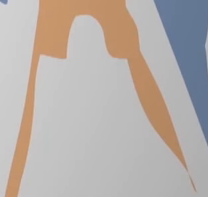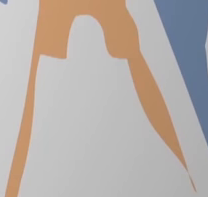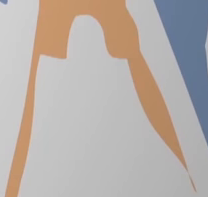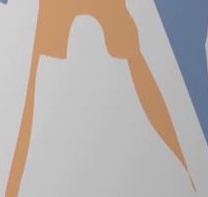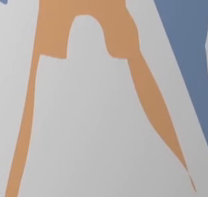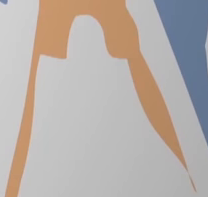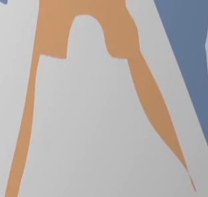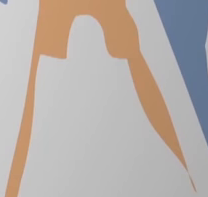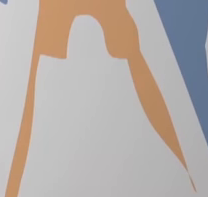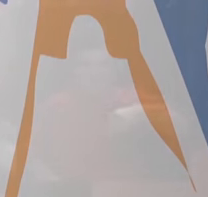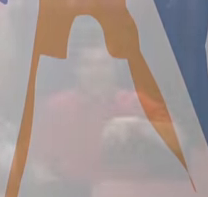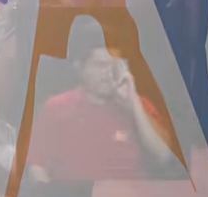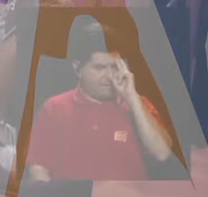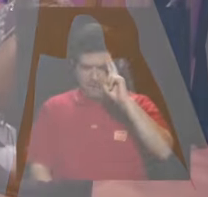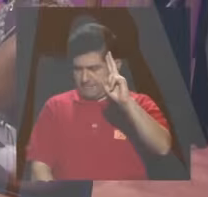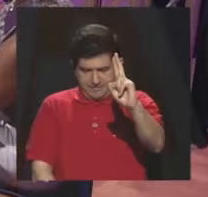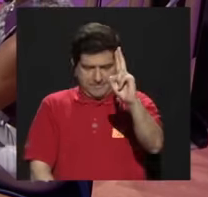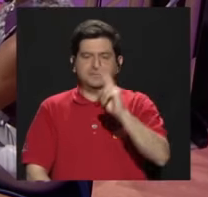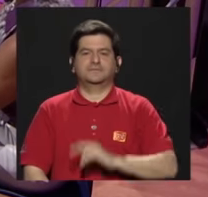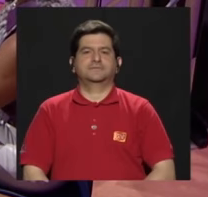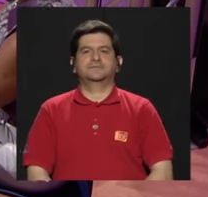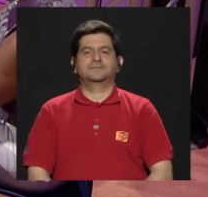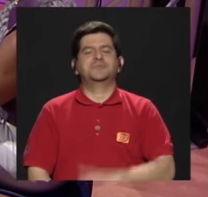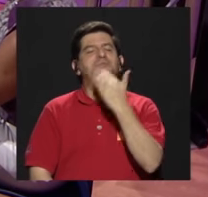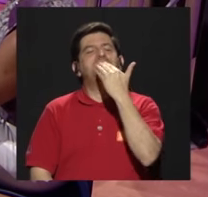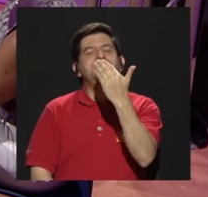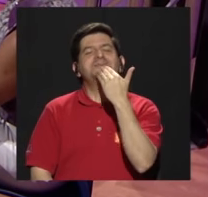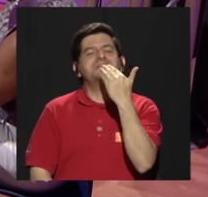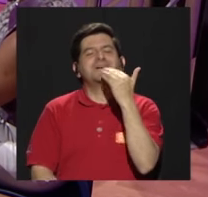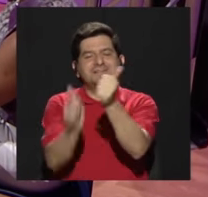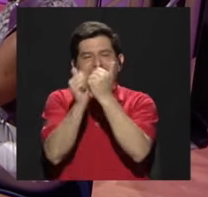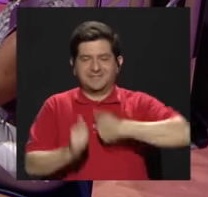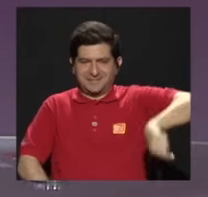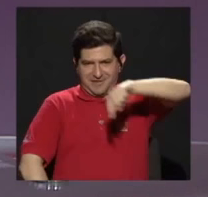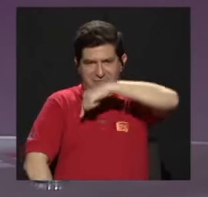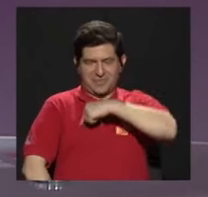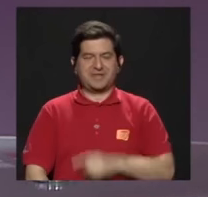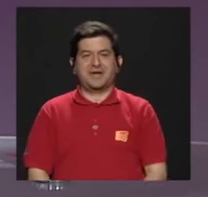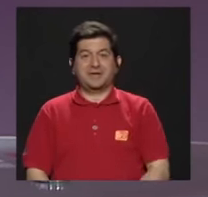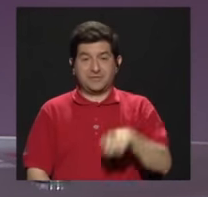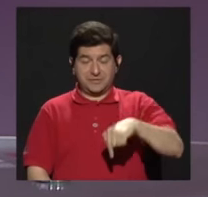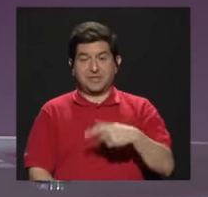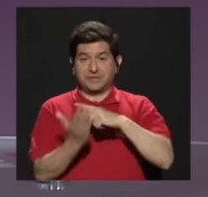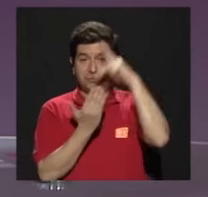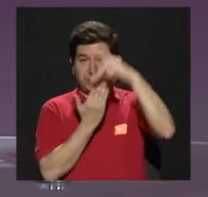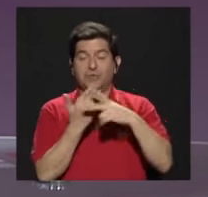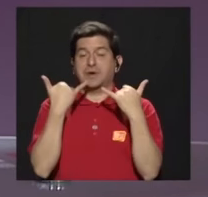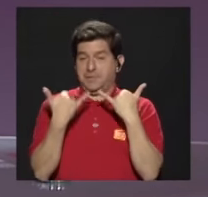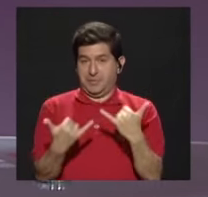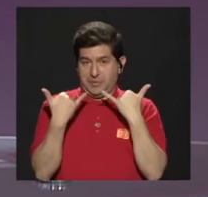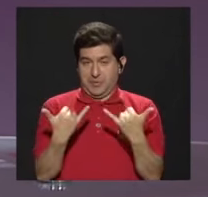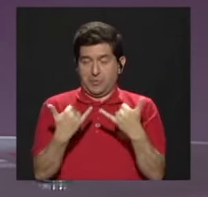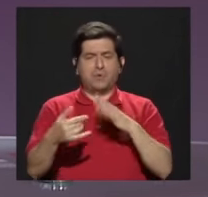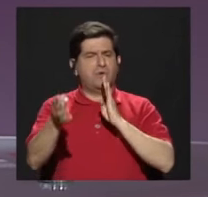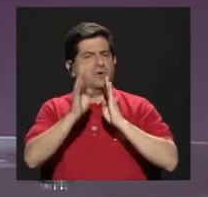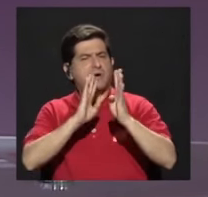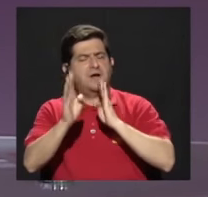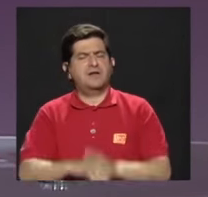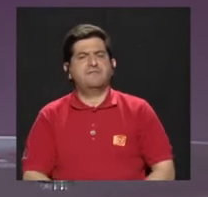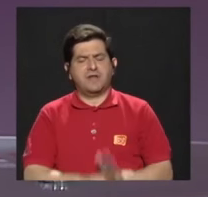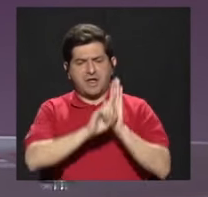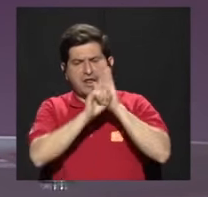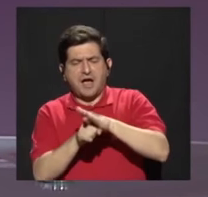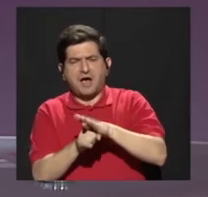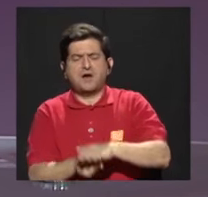Estamos una vez más con Irreverencias. Muchas gracias por acompañarnos y estamos en vivo. Vamos a conversar sobre el